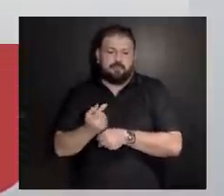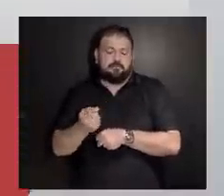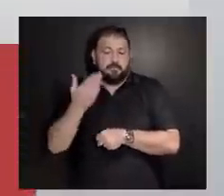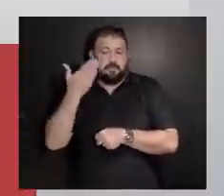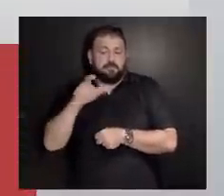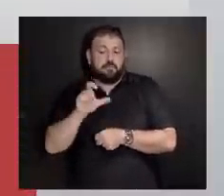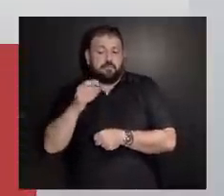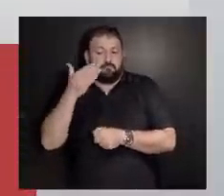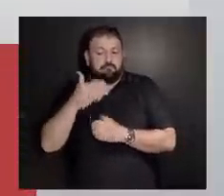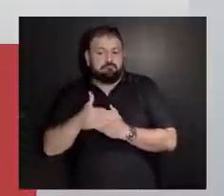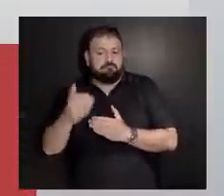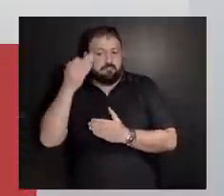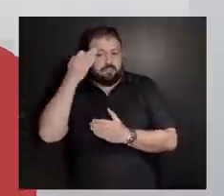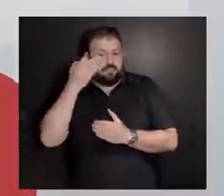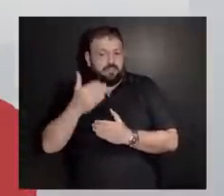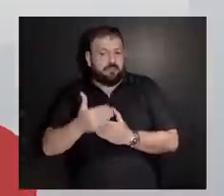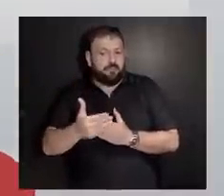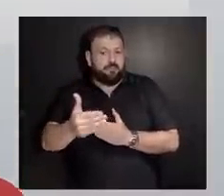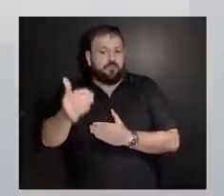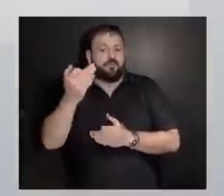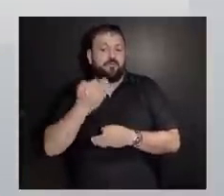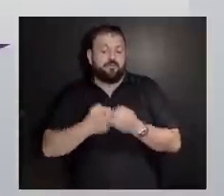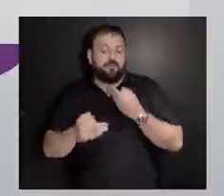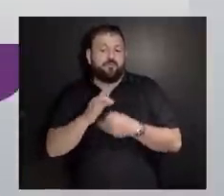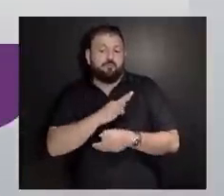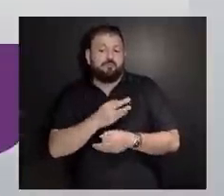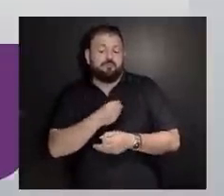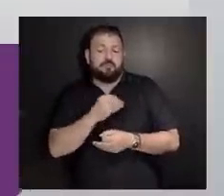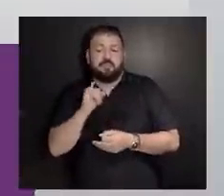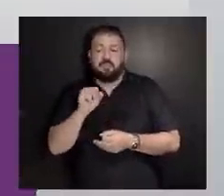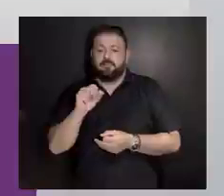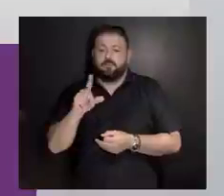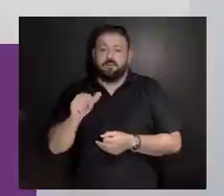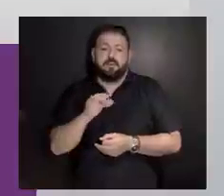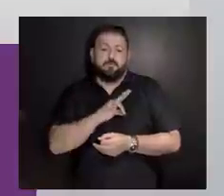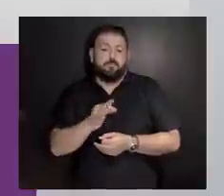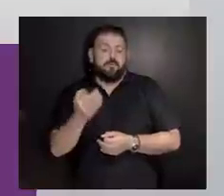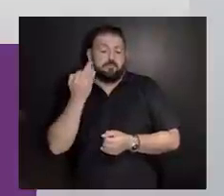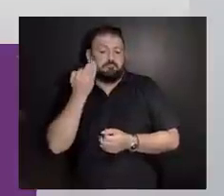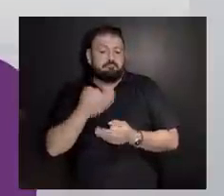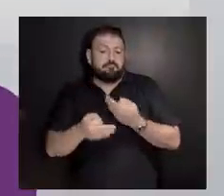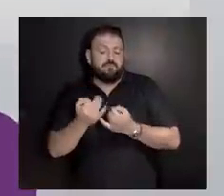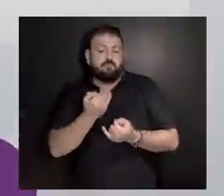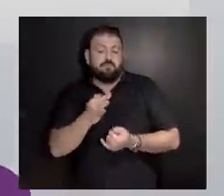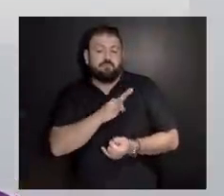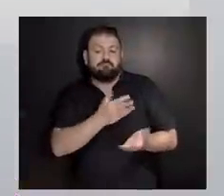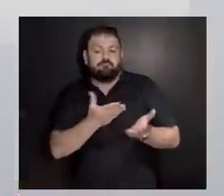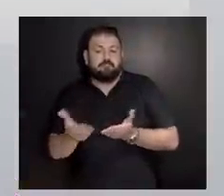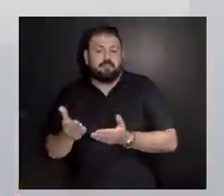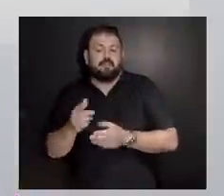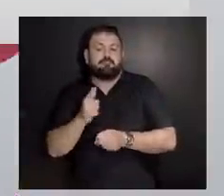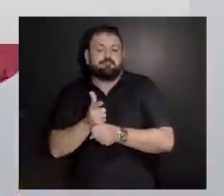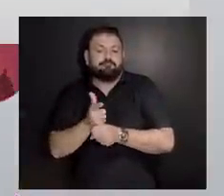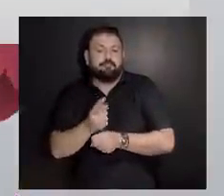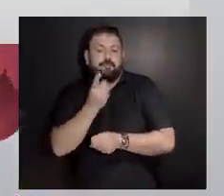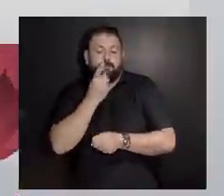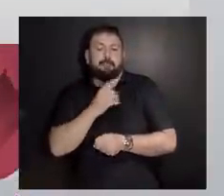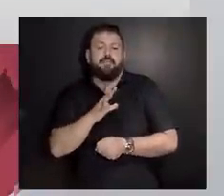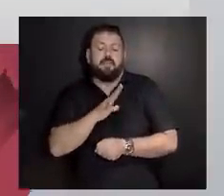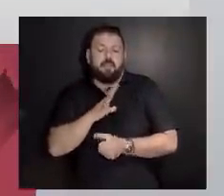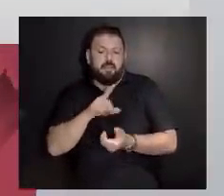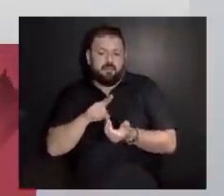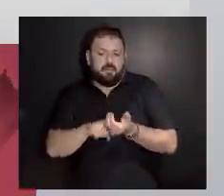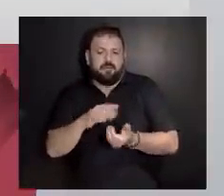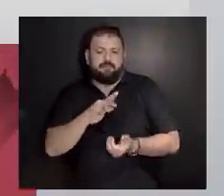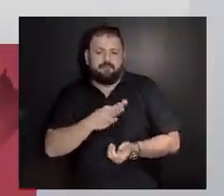largo plazo puede generar cierta resistencia a la insulina y pues más adelante un diagnóstico como tal de diabetes. Hay también infecciones como